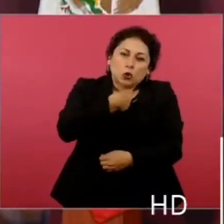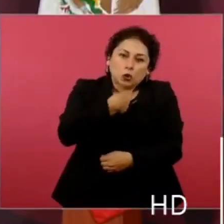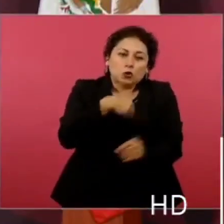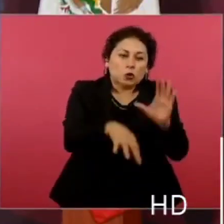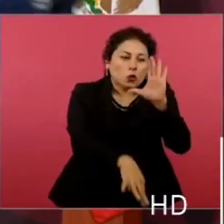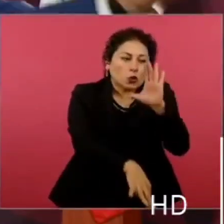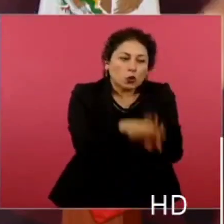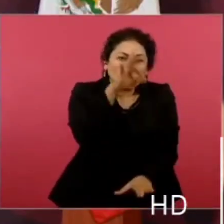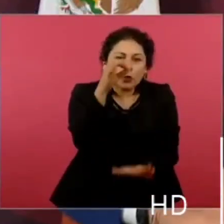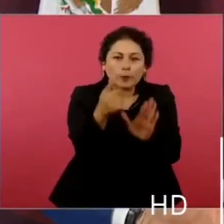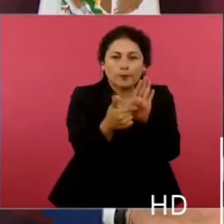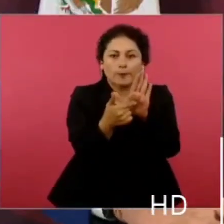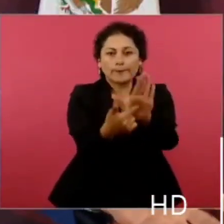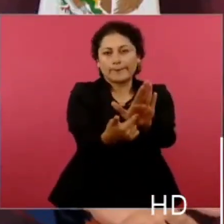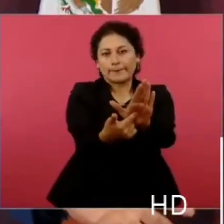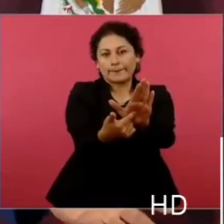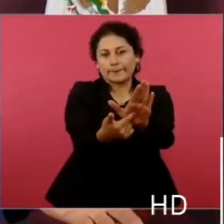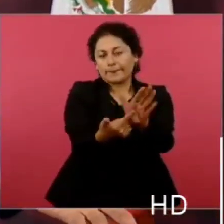dar a conocer